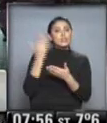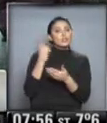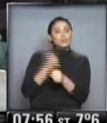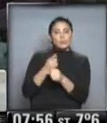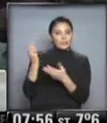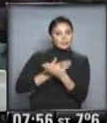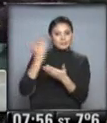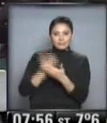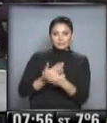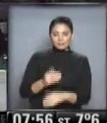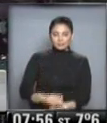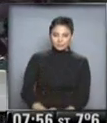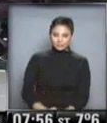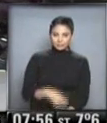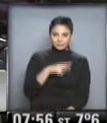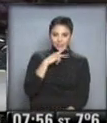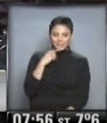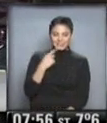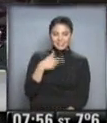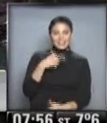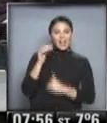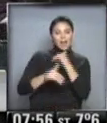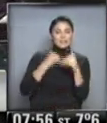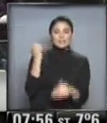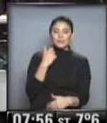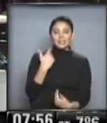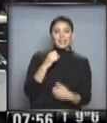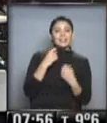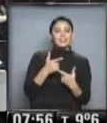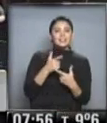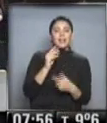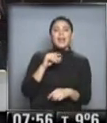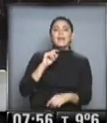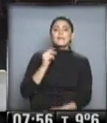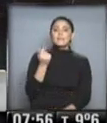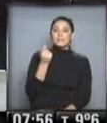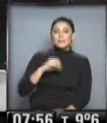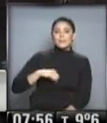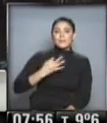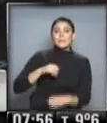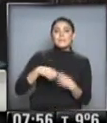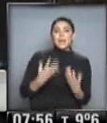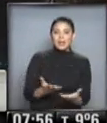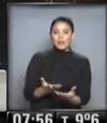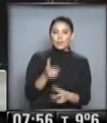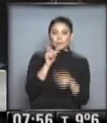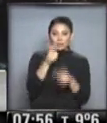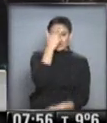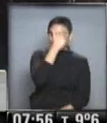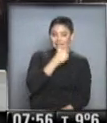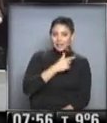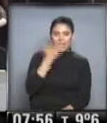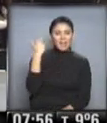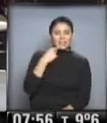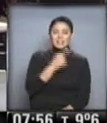los materiales. Bueno, sin duda es un gran avance que permitirá mejorar la calidad de vida de las personas con discapacidad visual, porque como bien